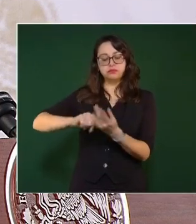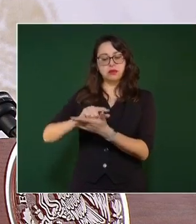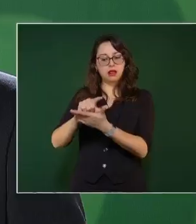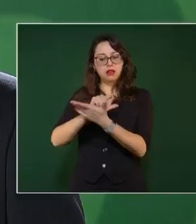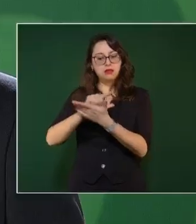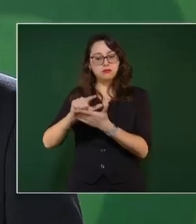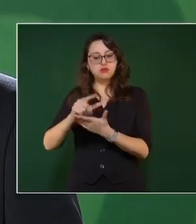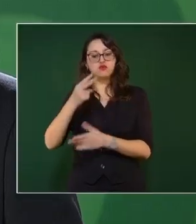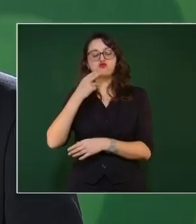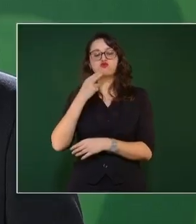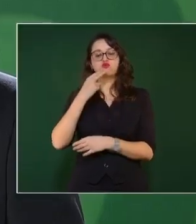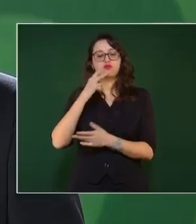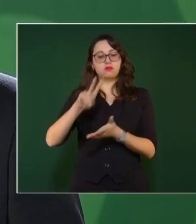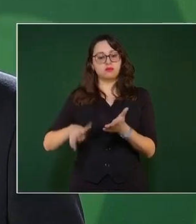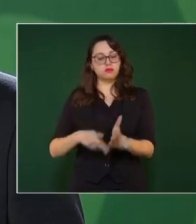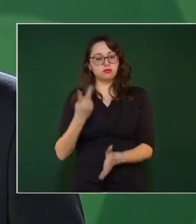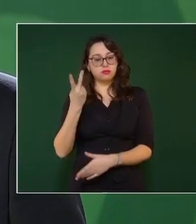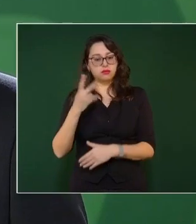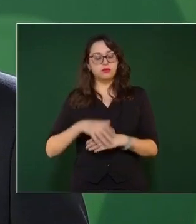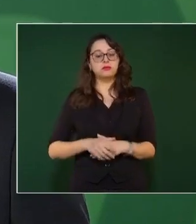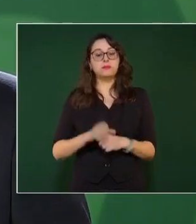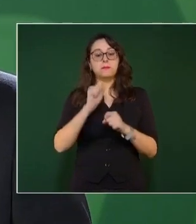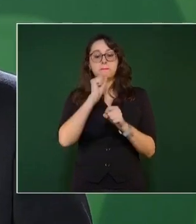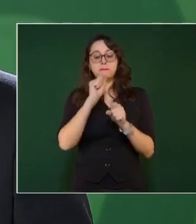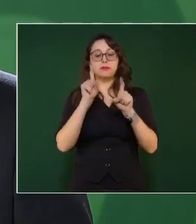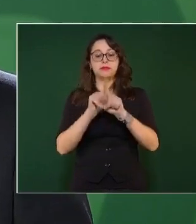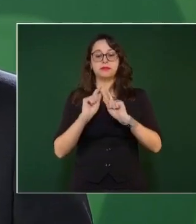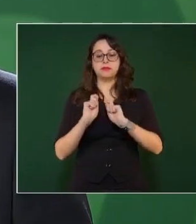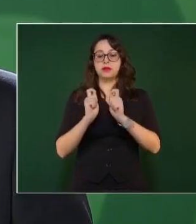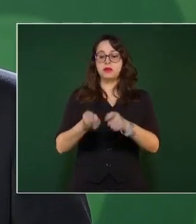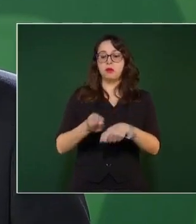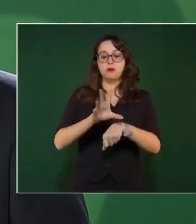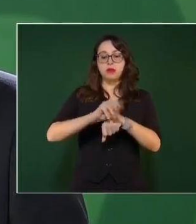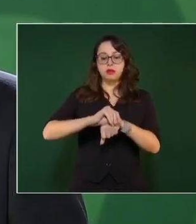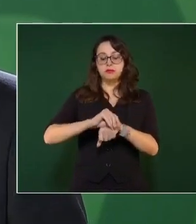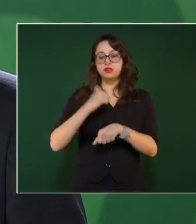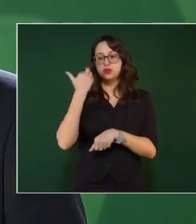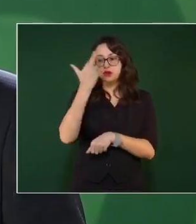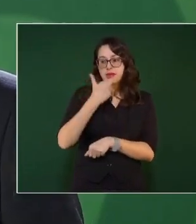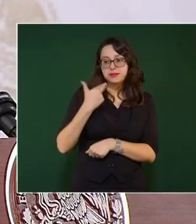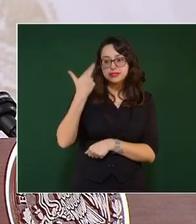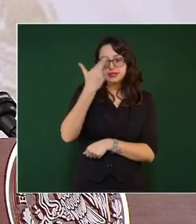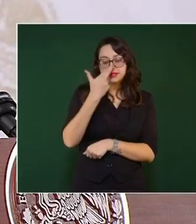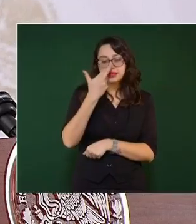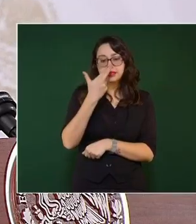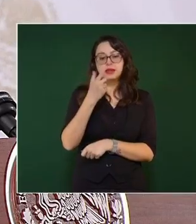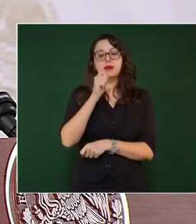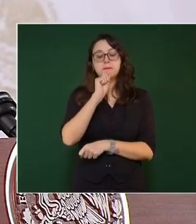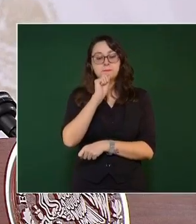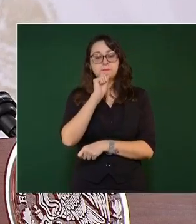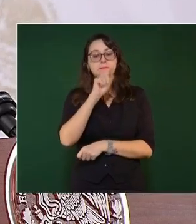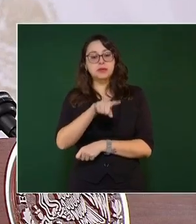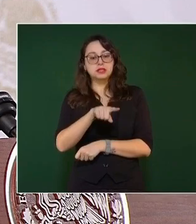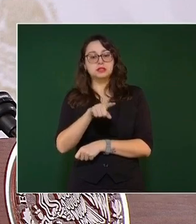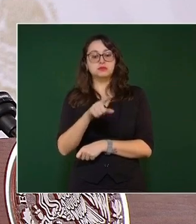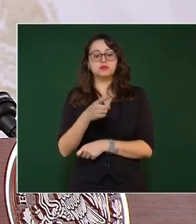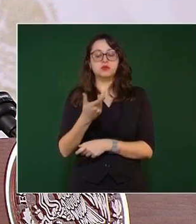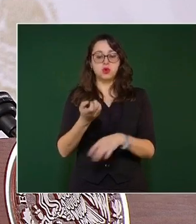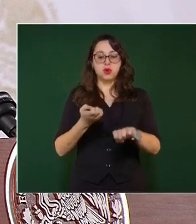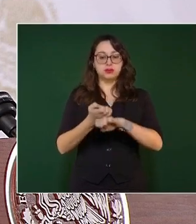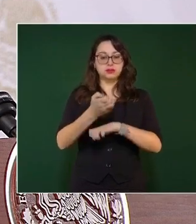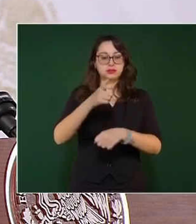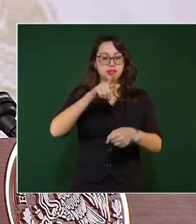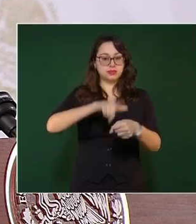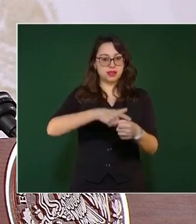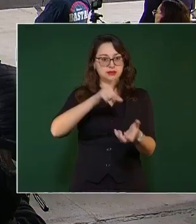agua. Proporcionar información de títulos de asignación o concesión del Estado y o de la Comisión Estatal